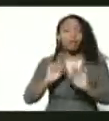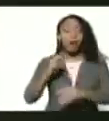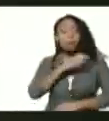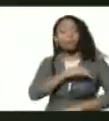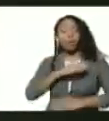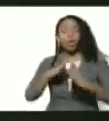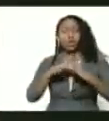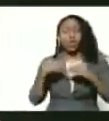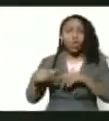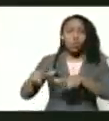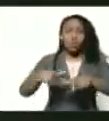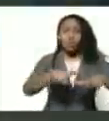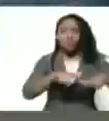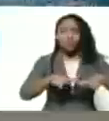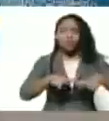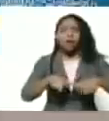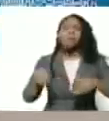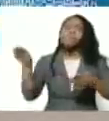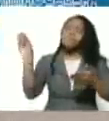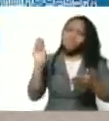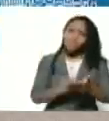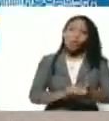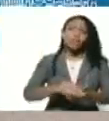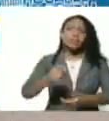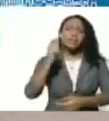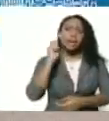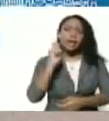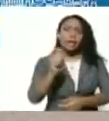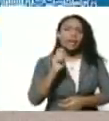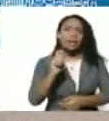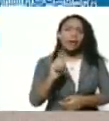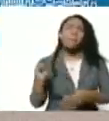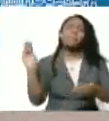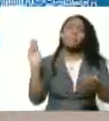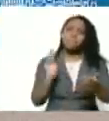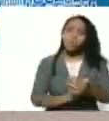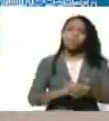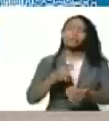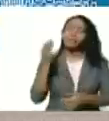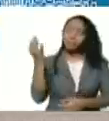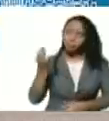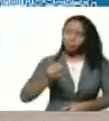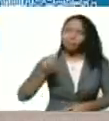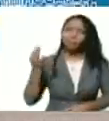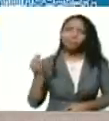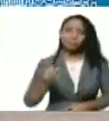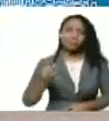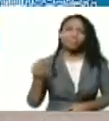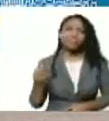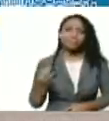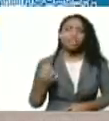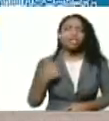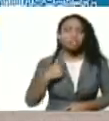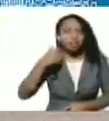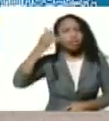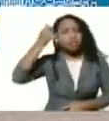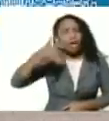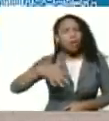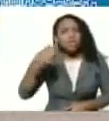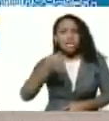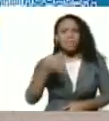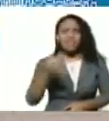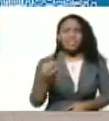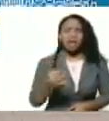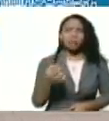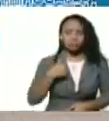los rincones. Correcto. Pónganse para la tarea, pues. Pónganse todo. Mira, de verdad, sí creo, de